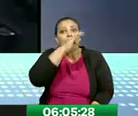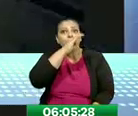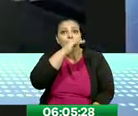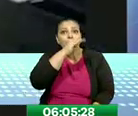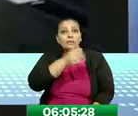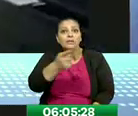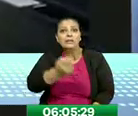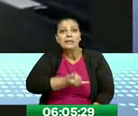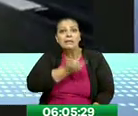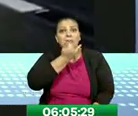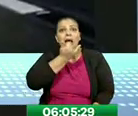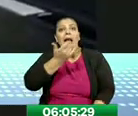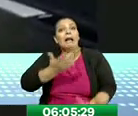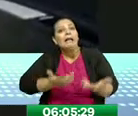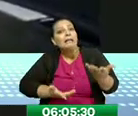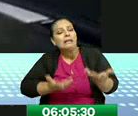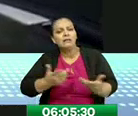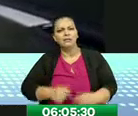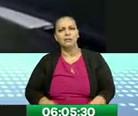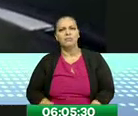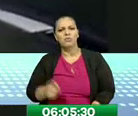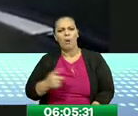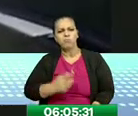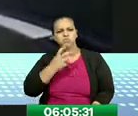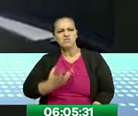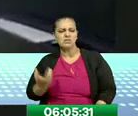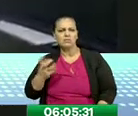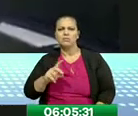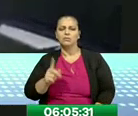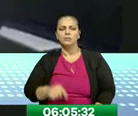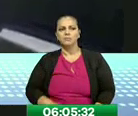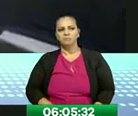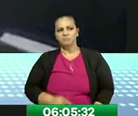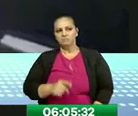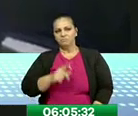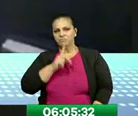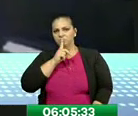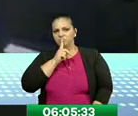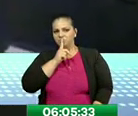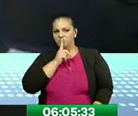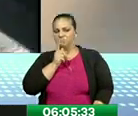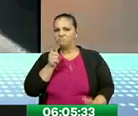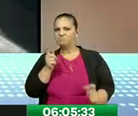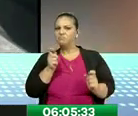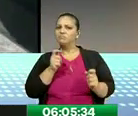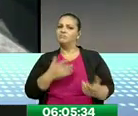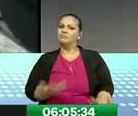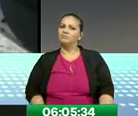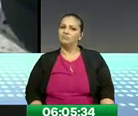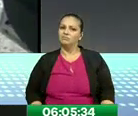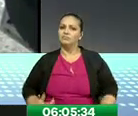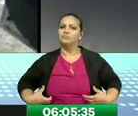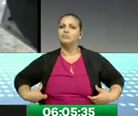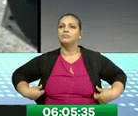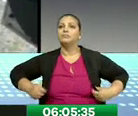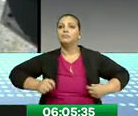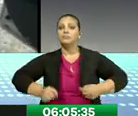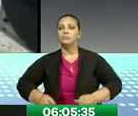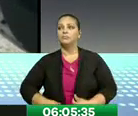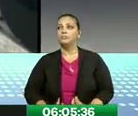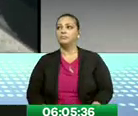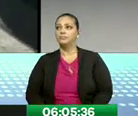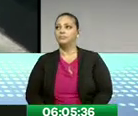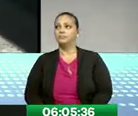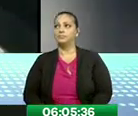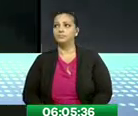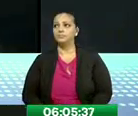acá. Estamos viviendo tiempos complejos, complicados. Ahí está la cámara y está... la imagen precisamente